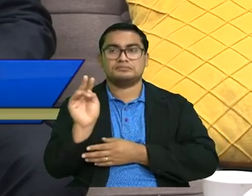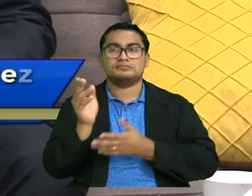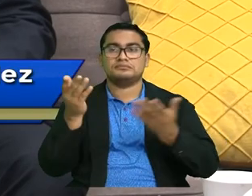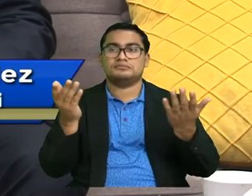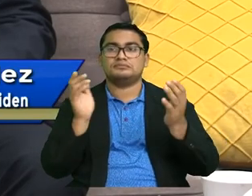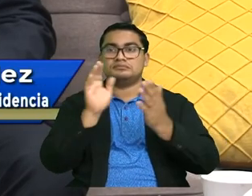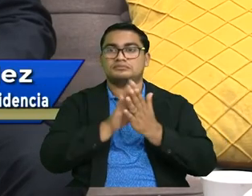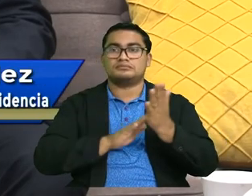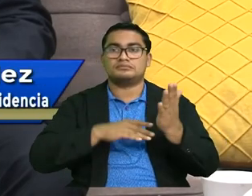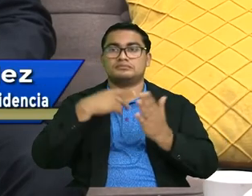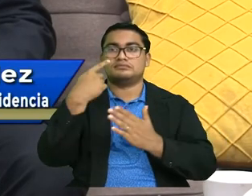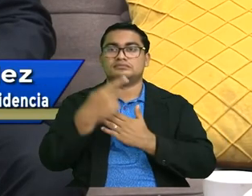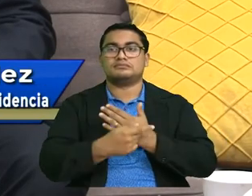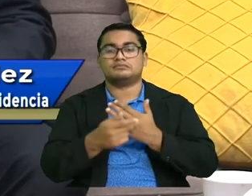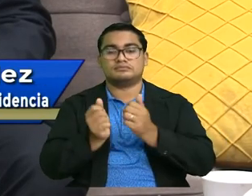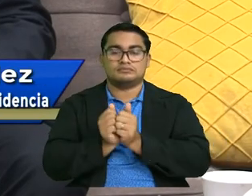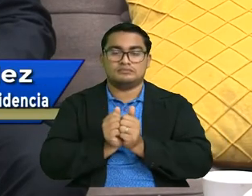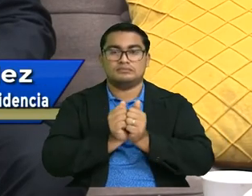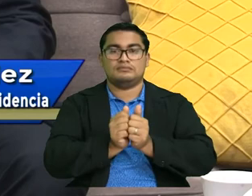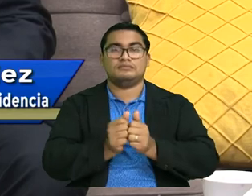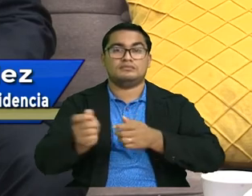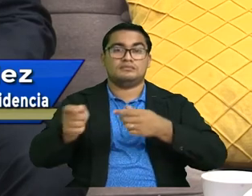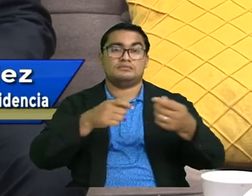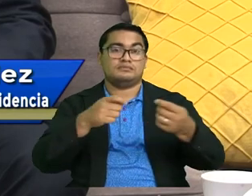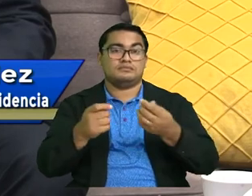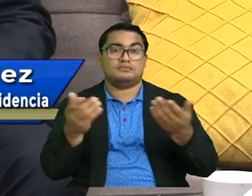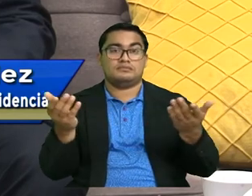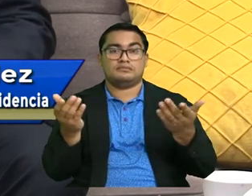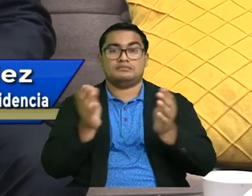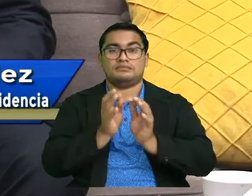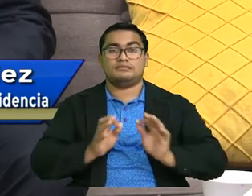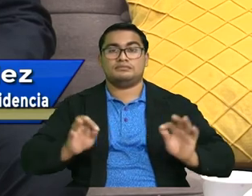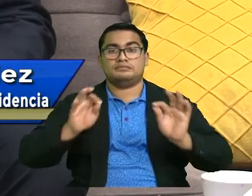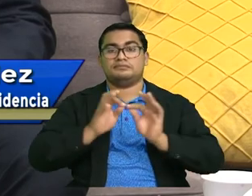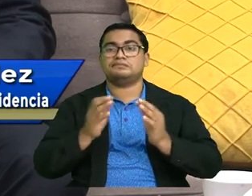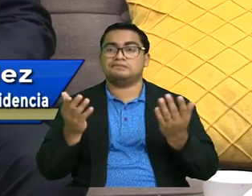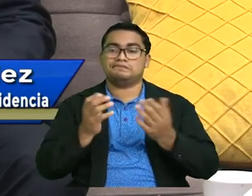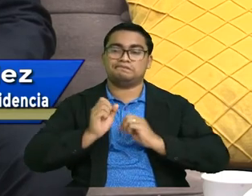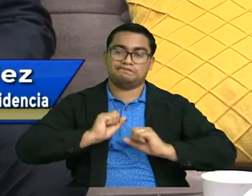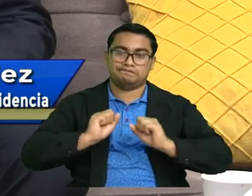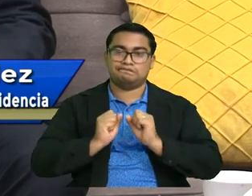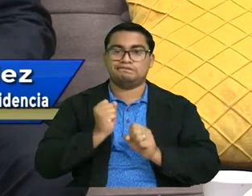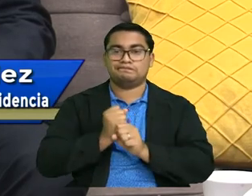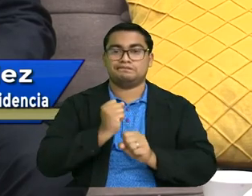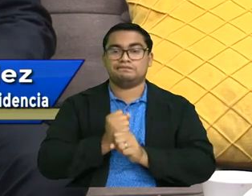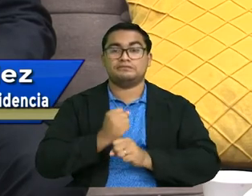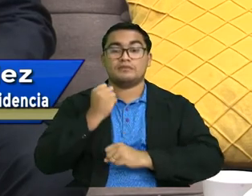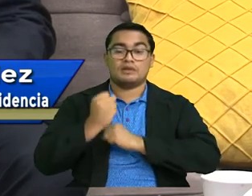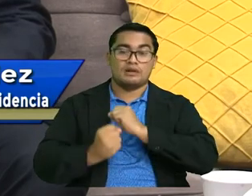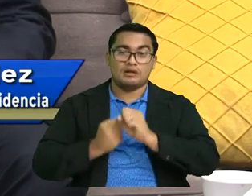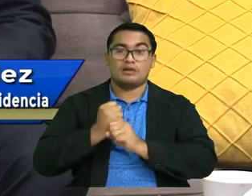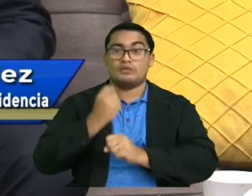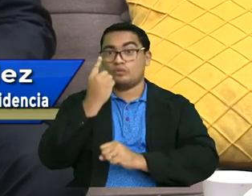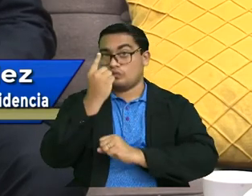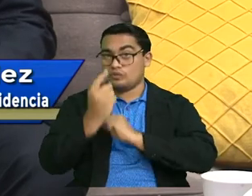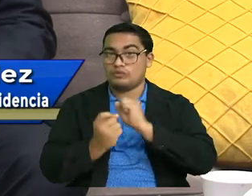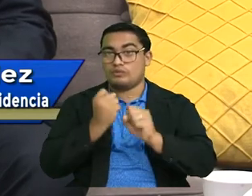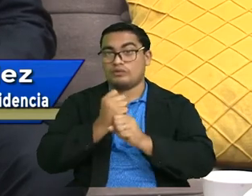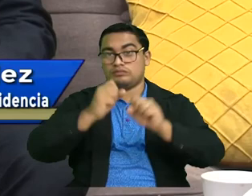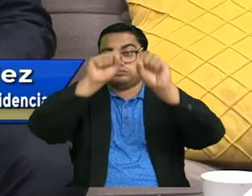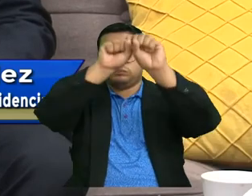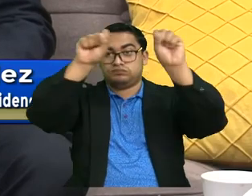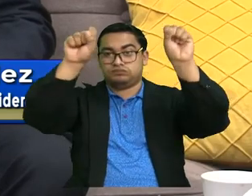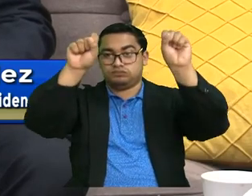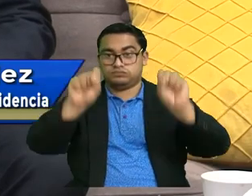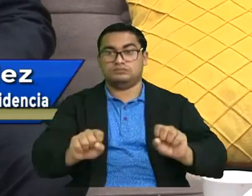del programa de acompañamiento y aceleración de negocios, precisamente por esa dinámica de trabajo de todo un año. Capacitaciones,